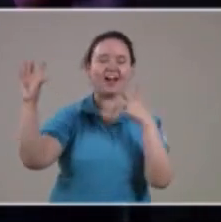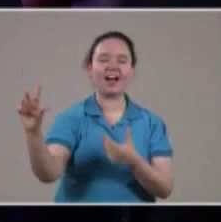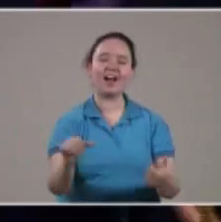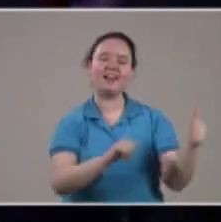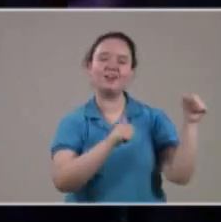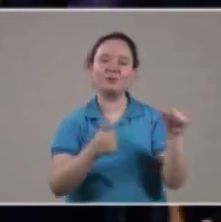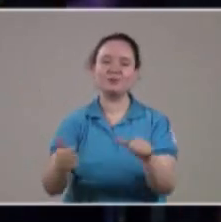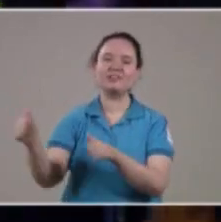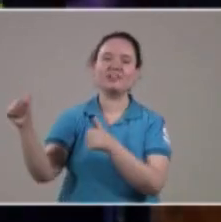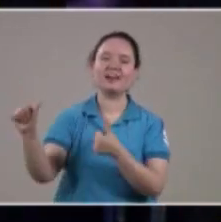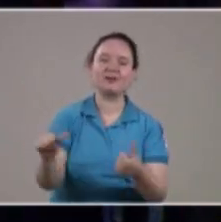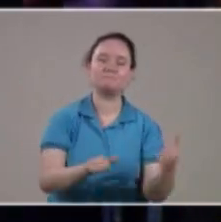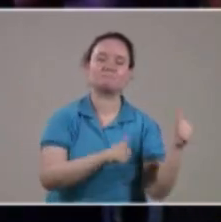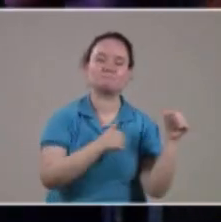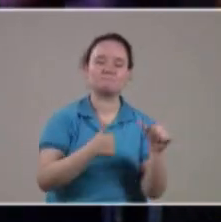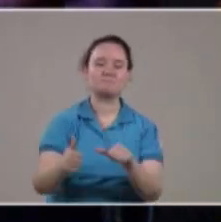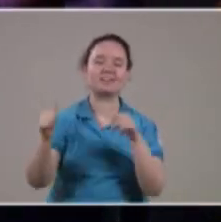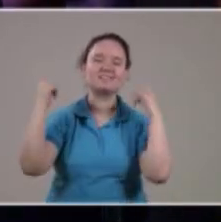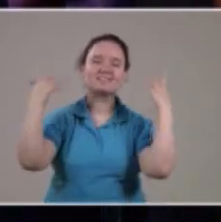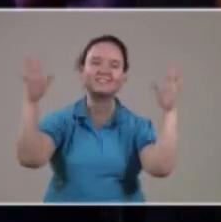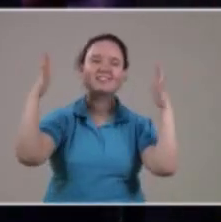¡Aleluya!